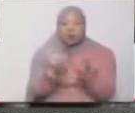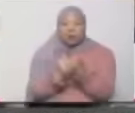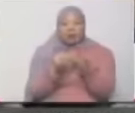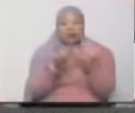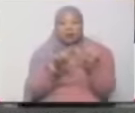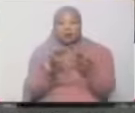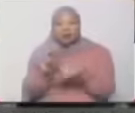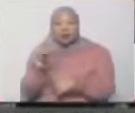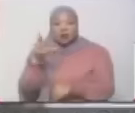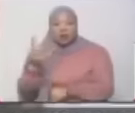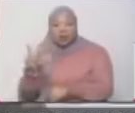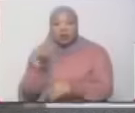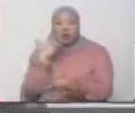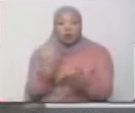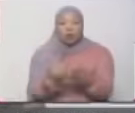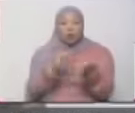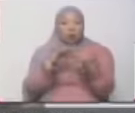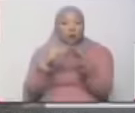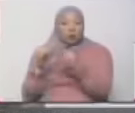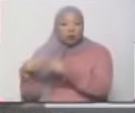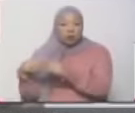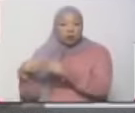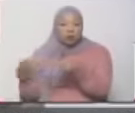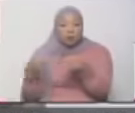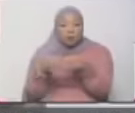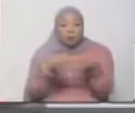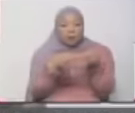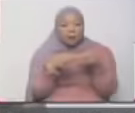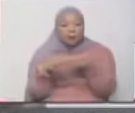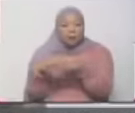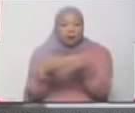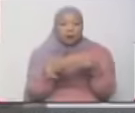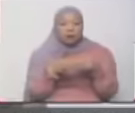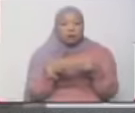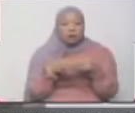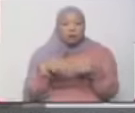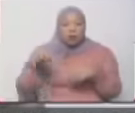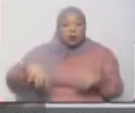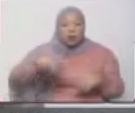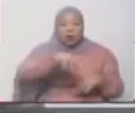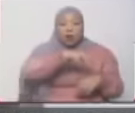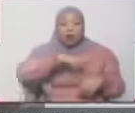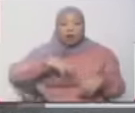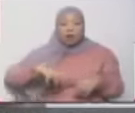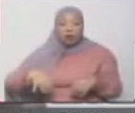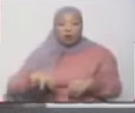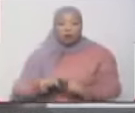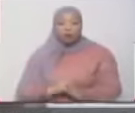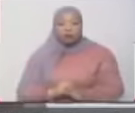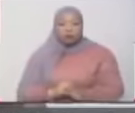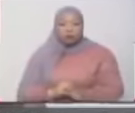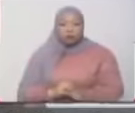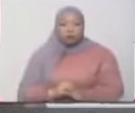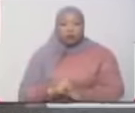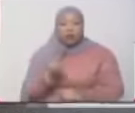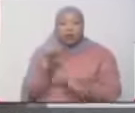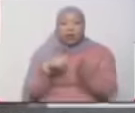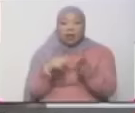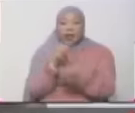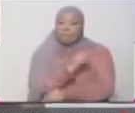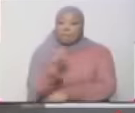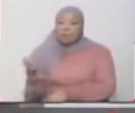5.603 circuitos comunales. Estaríamos hablando de que estaríamos dando un salto casi más de 1.000